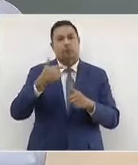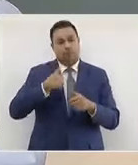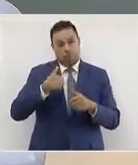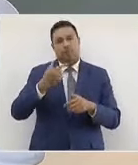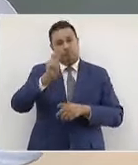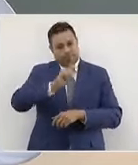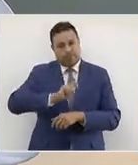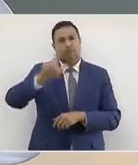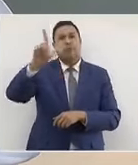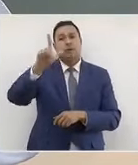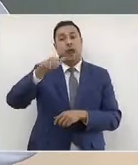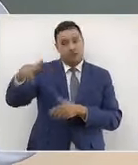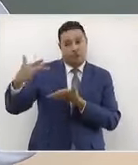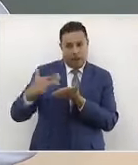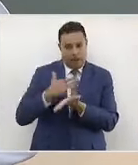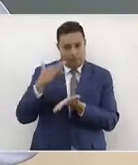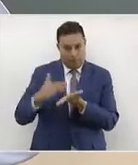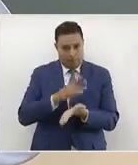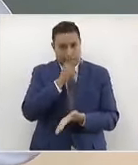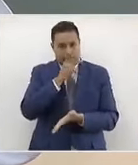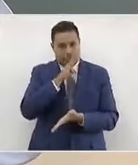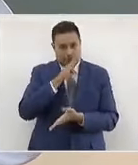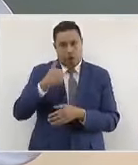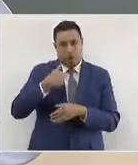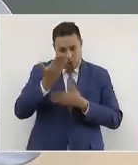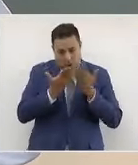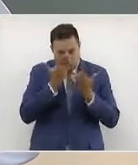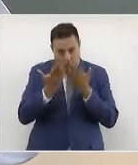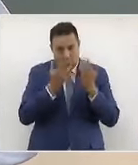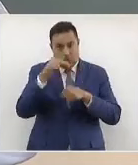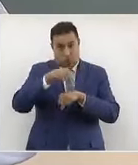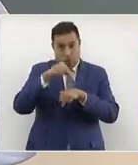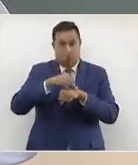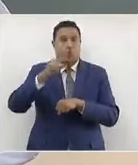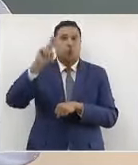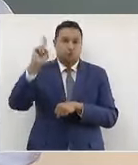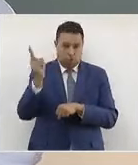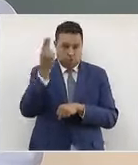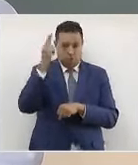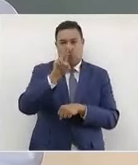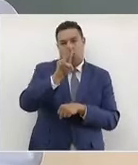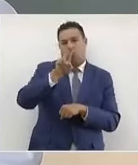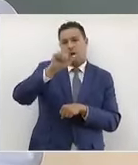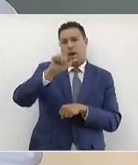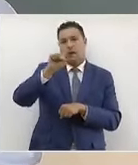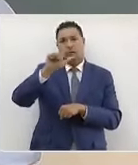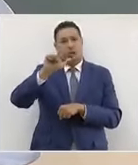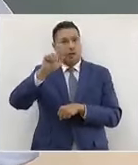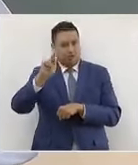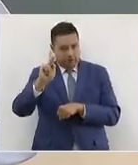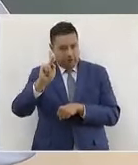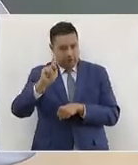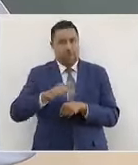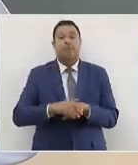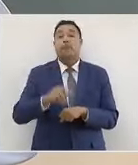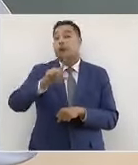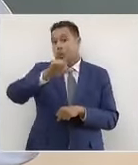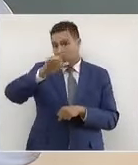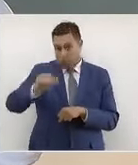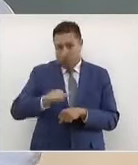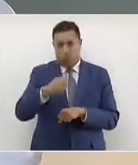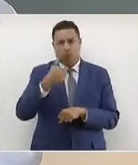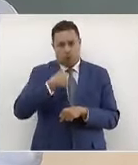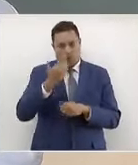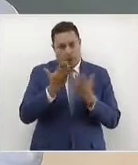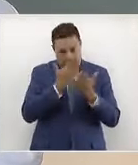profesional. Con su apoyo pude realizar la carrera de médico cirujano en la Universidad Autónoma de San Luis Potosí. Posteriormente